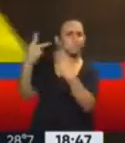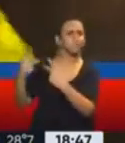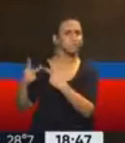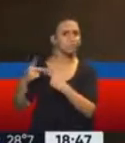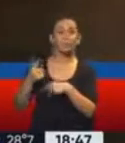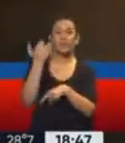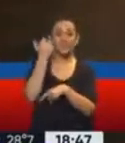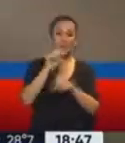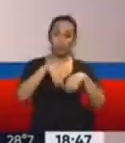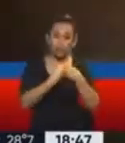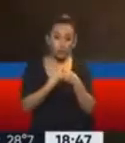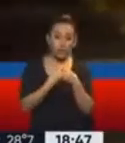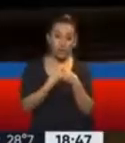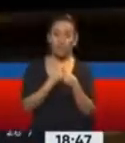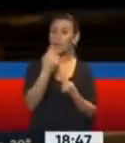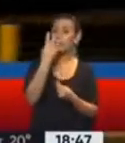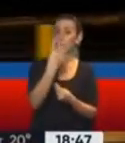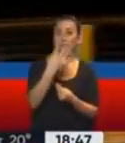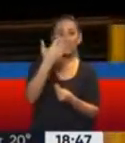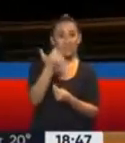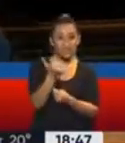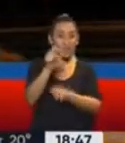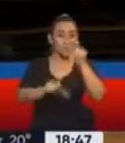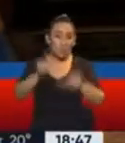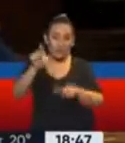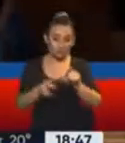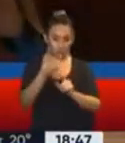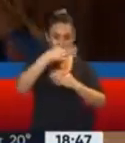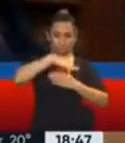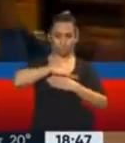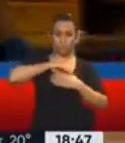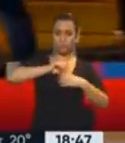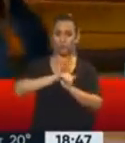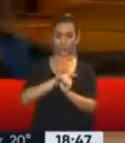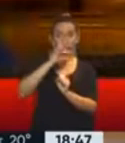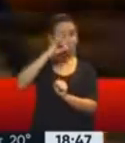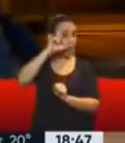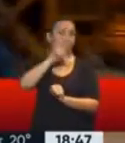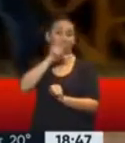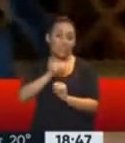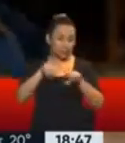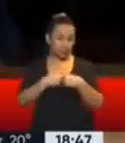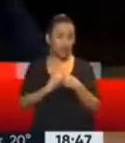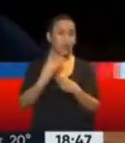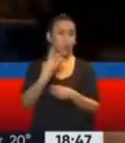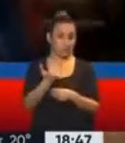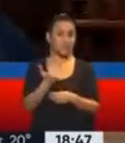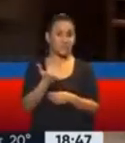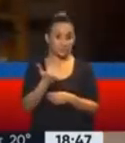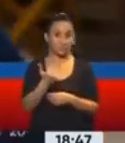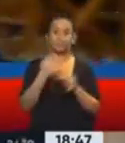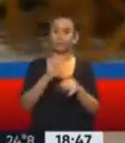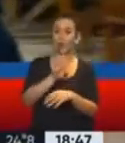el país un total acumulado de 46 secuenciaciones genómicas de esta variante de preocupación.